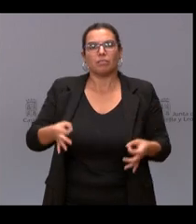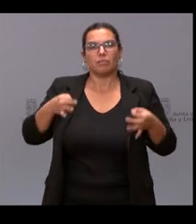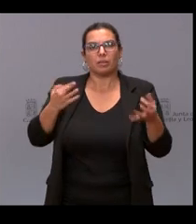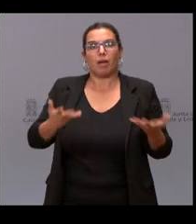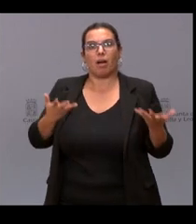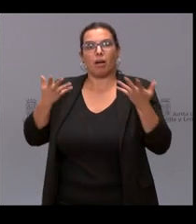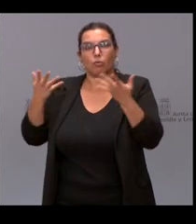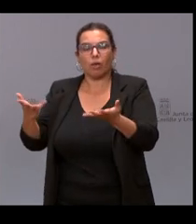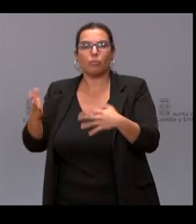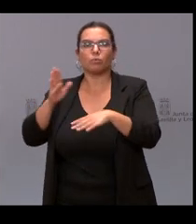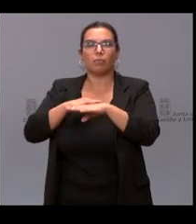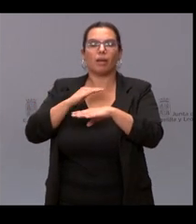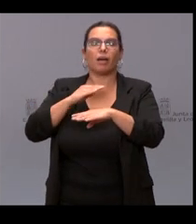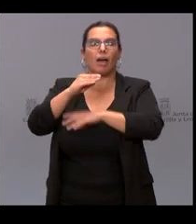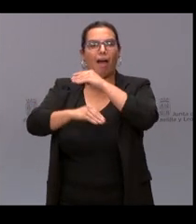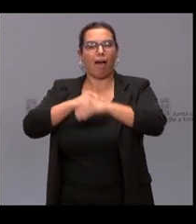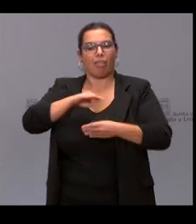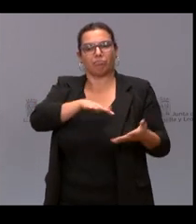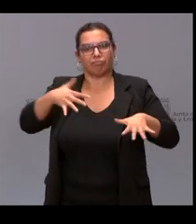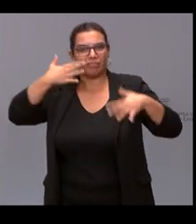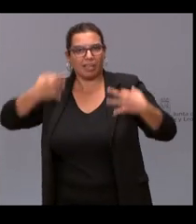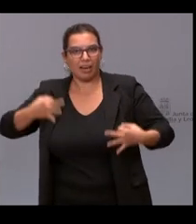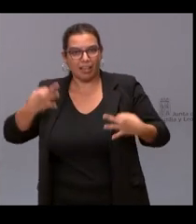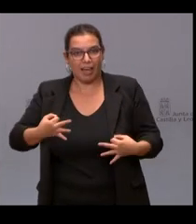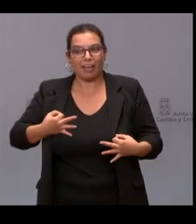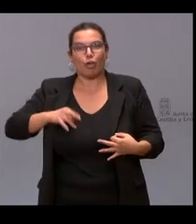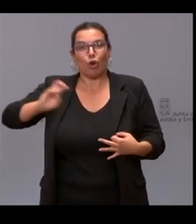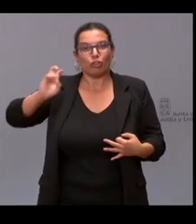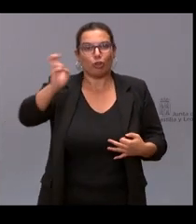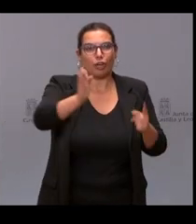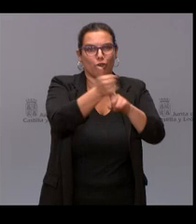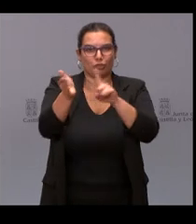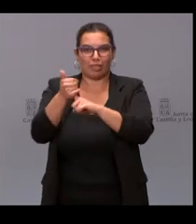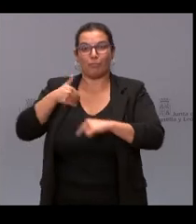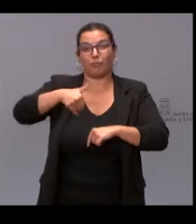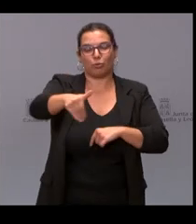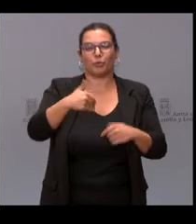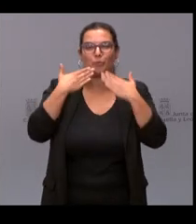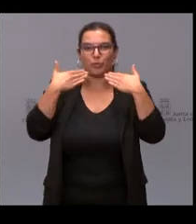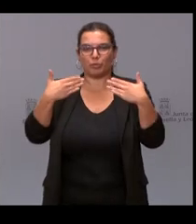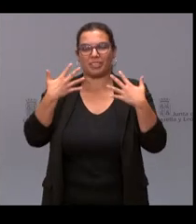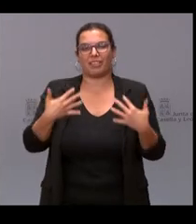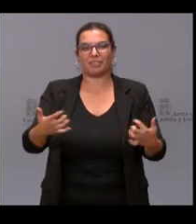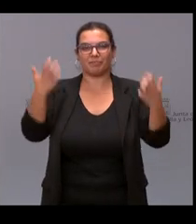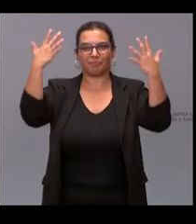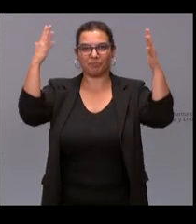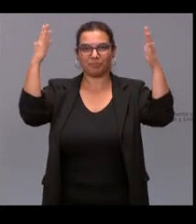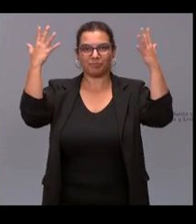que esto sea una realidad y para que haya más realidades en el futuro. Muchísimas gracias.